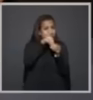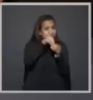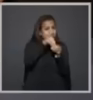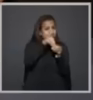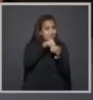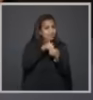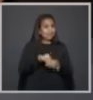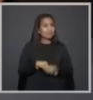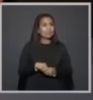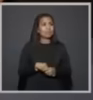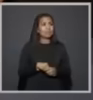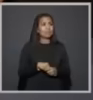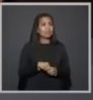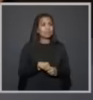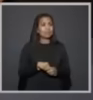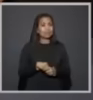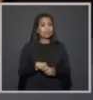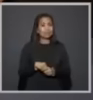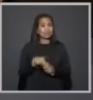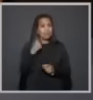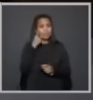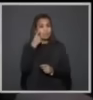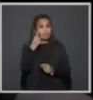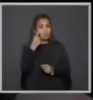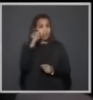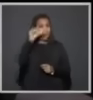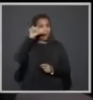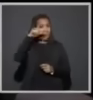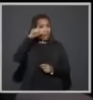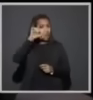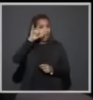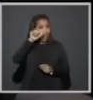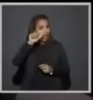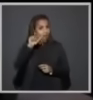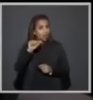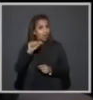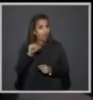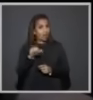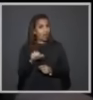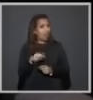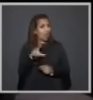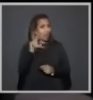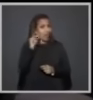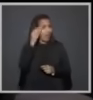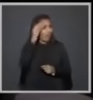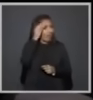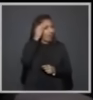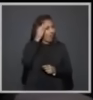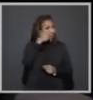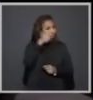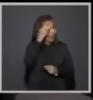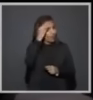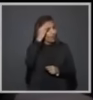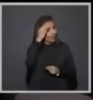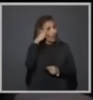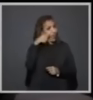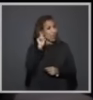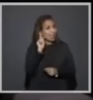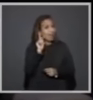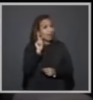vale la pena explicarlo porque pasa de noche, no se conoce, pero han llegado al